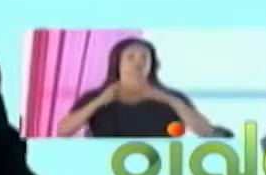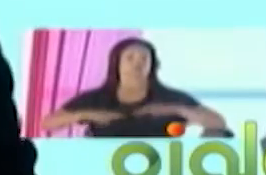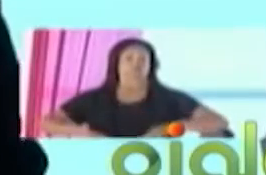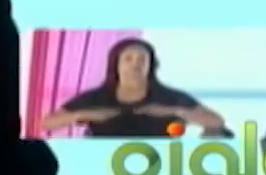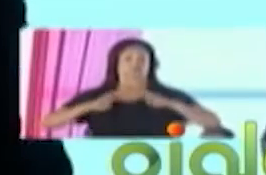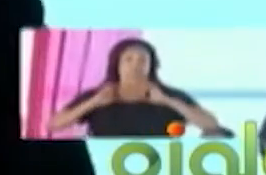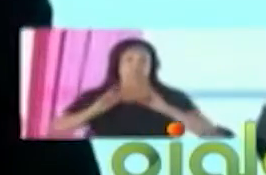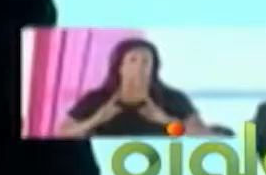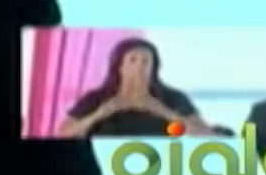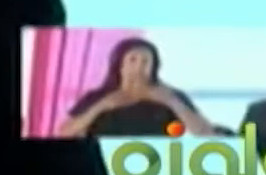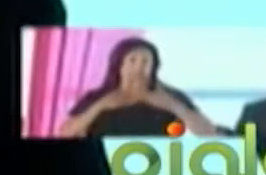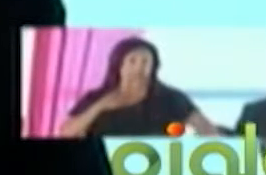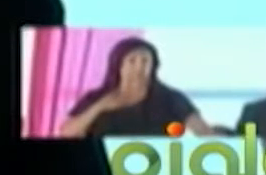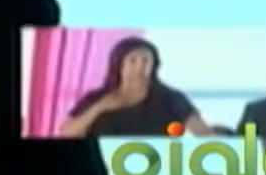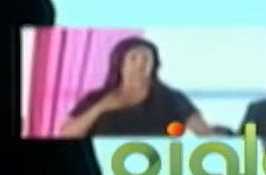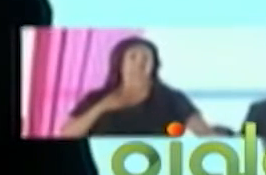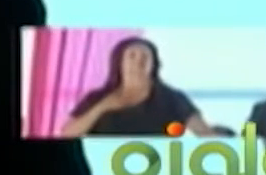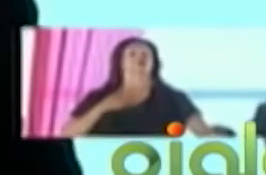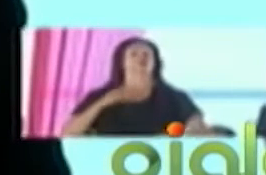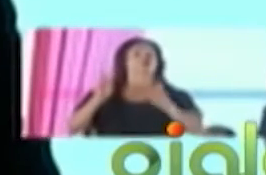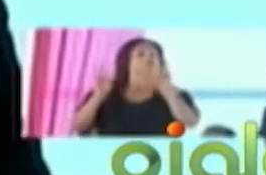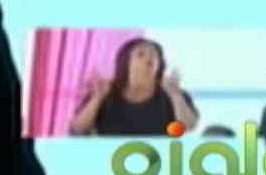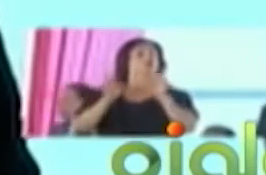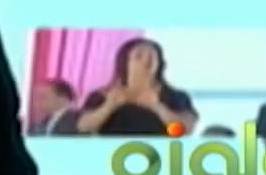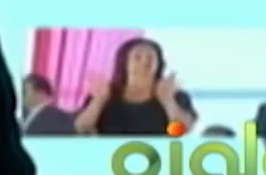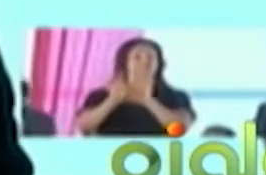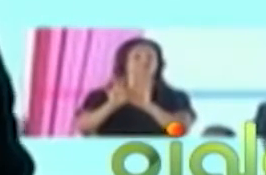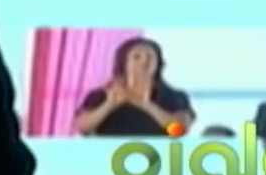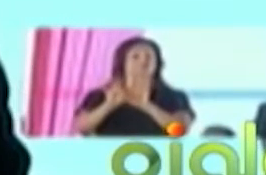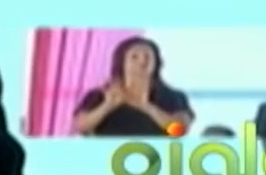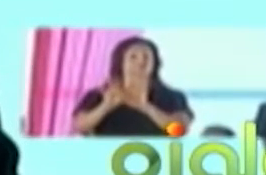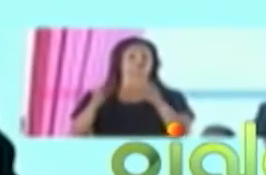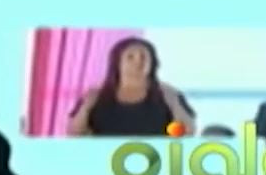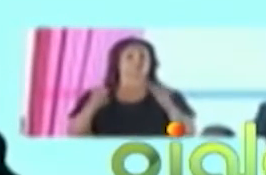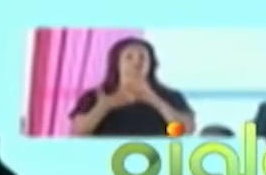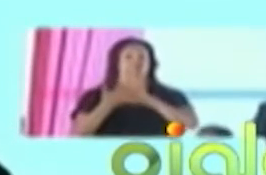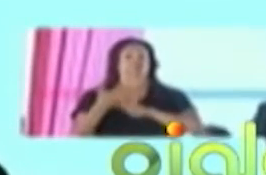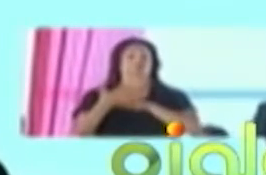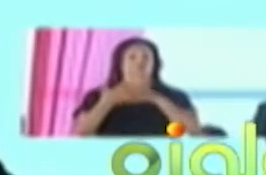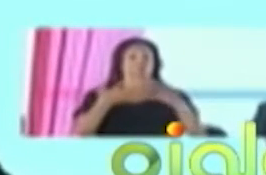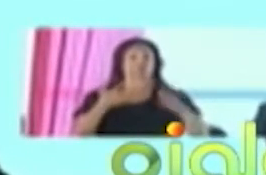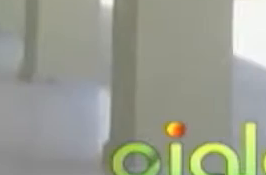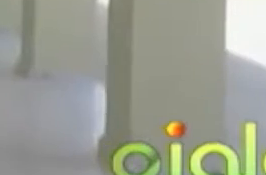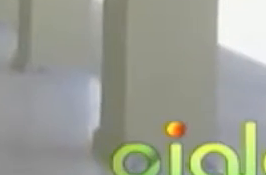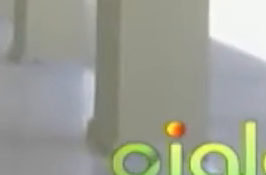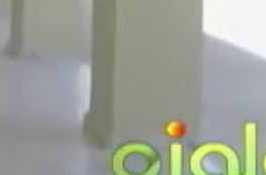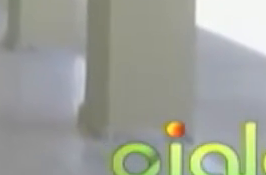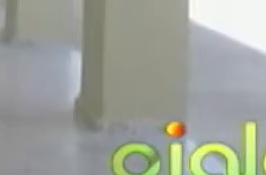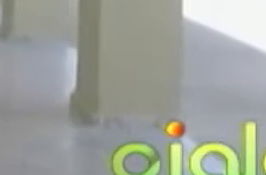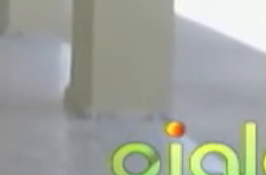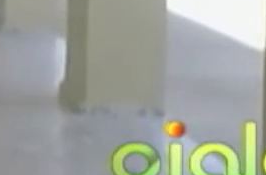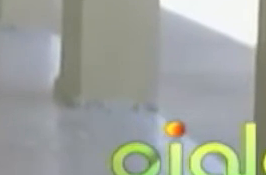provincias ya lo ha dicho en ocasiones anteriores el propio ministro navarro